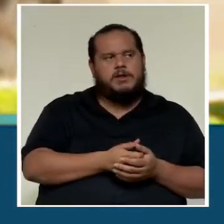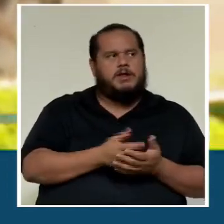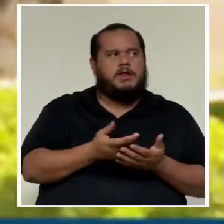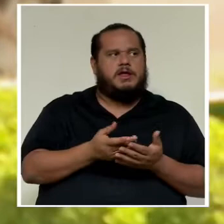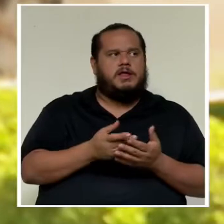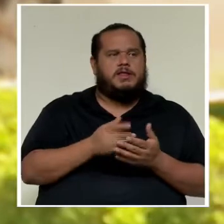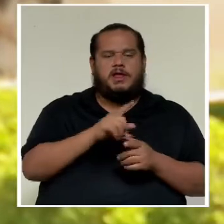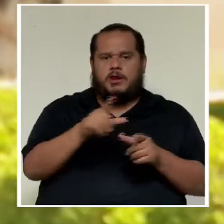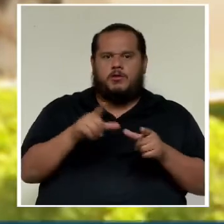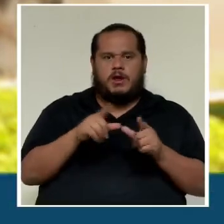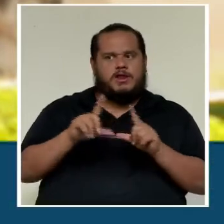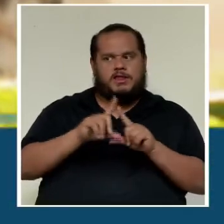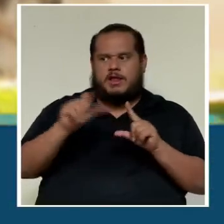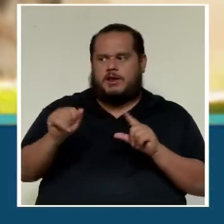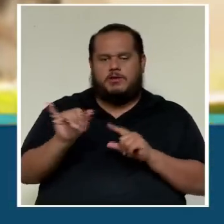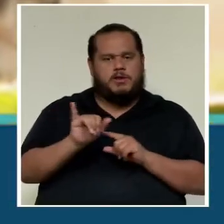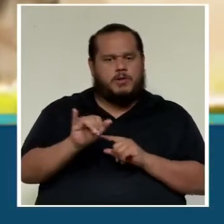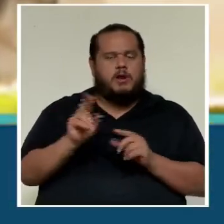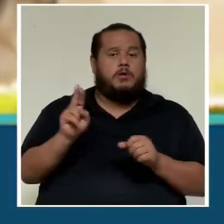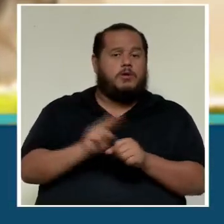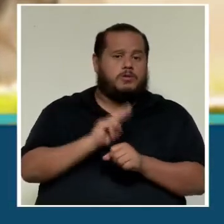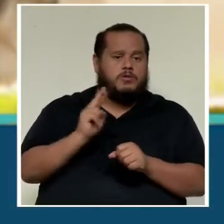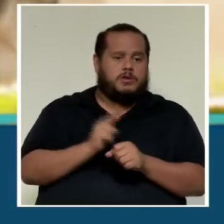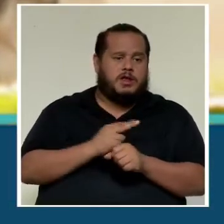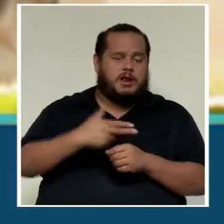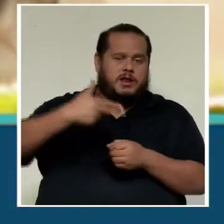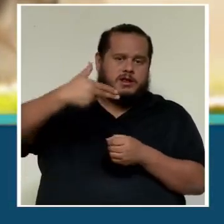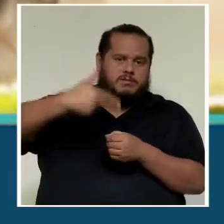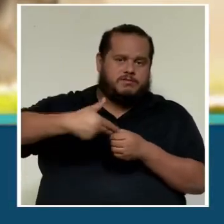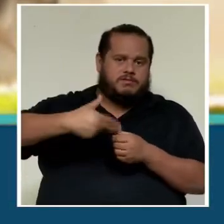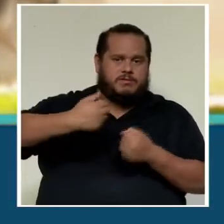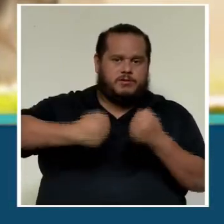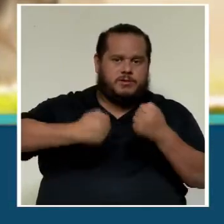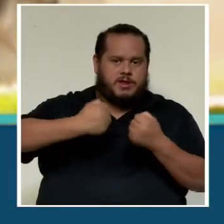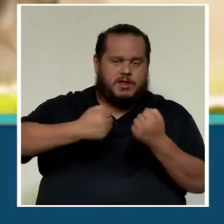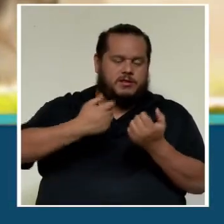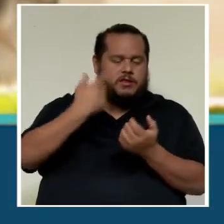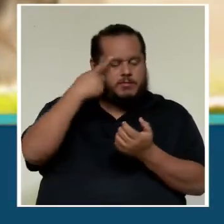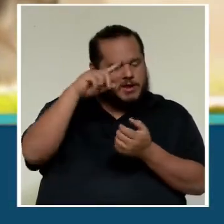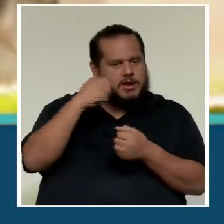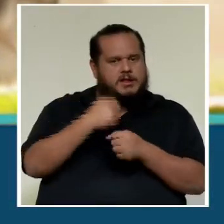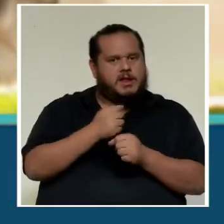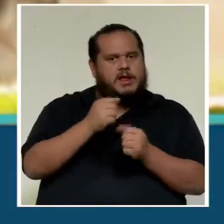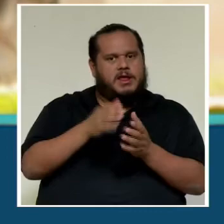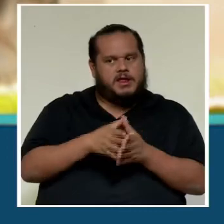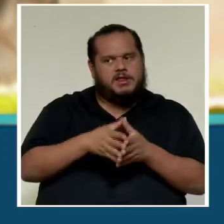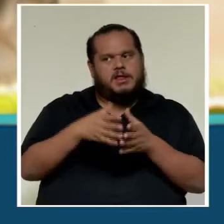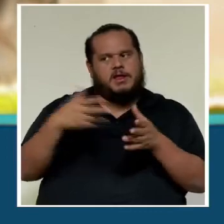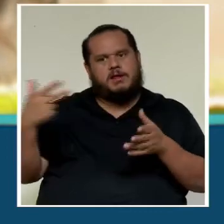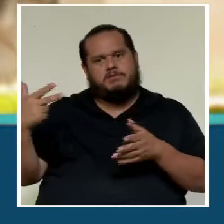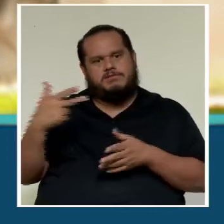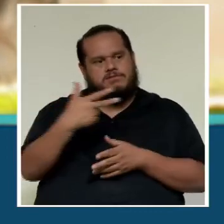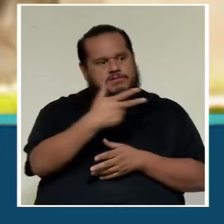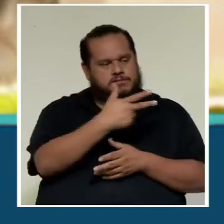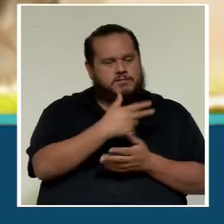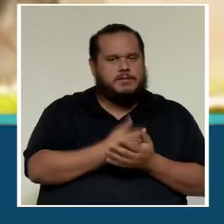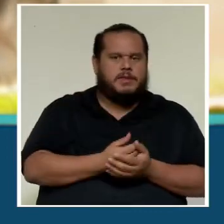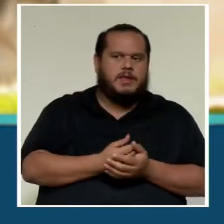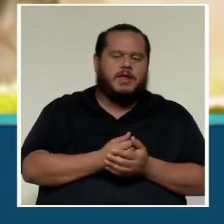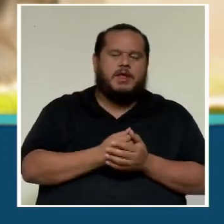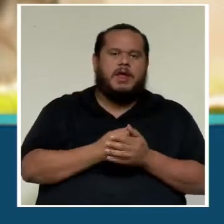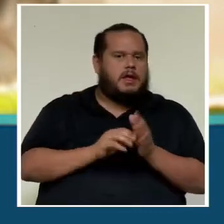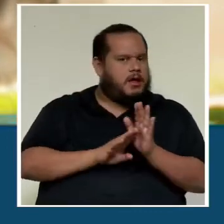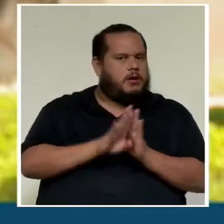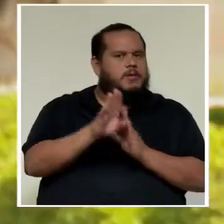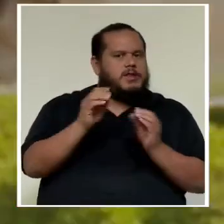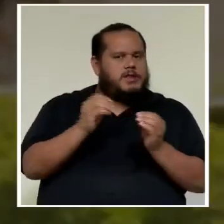tan lejanas, sino también utilizar los vehículos para hacer ese gran viaje que hay. Aumenta